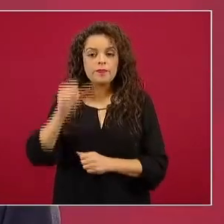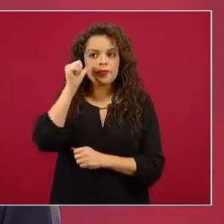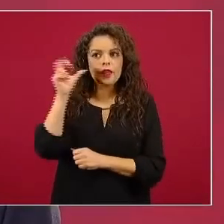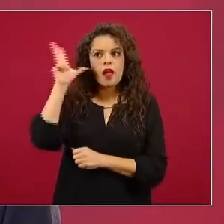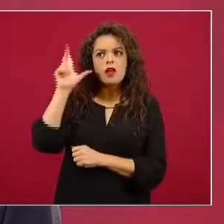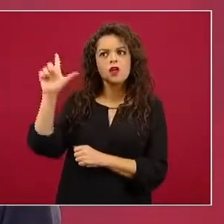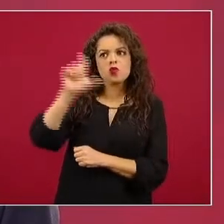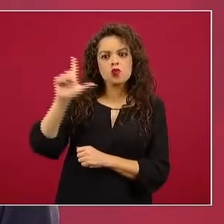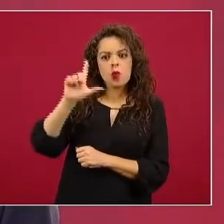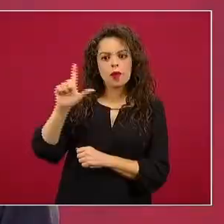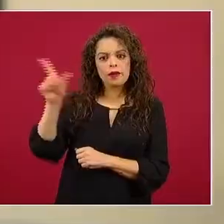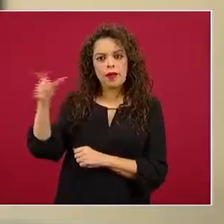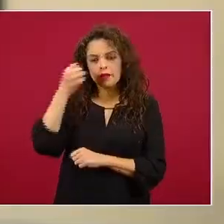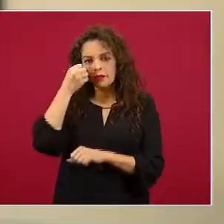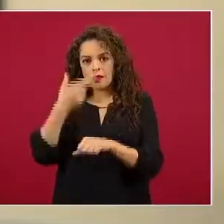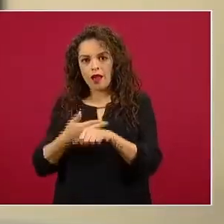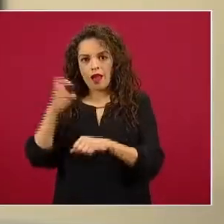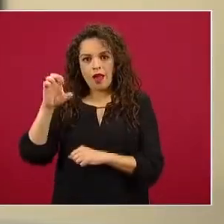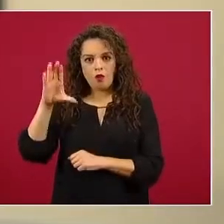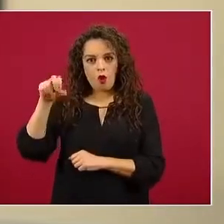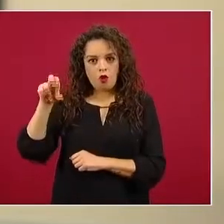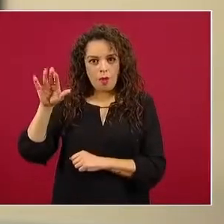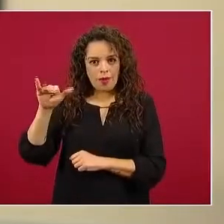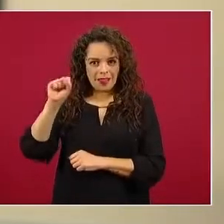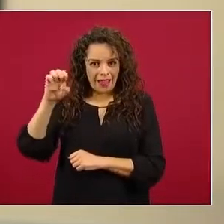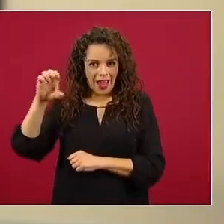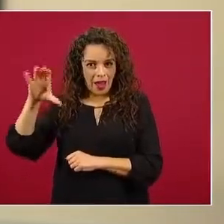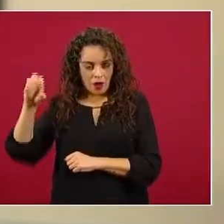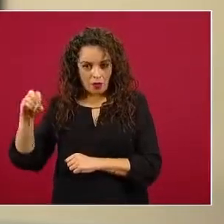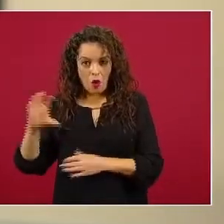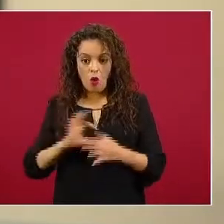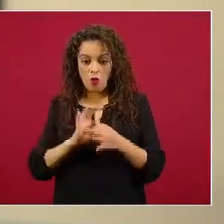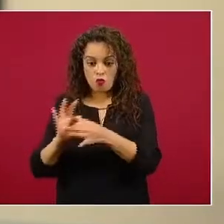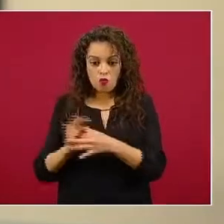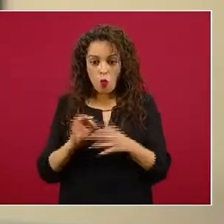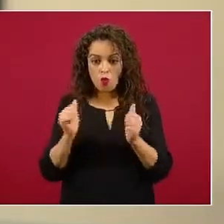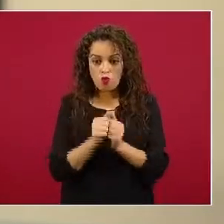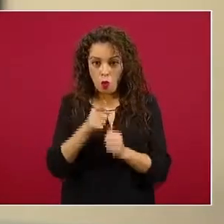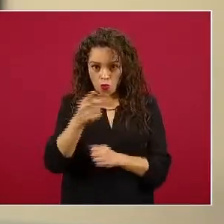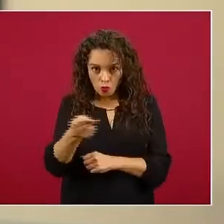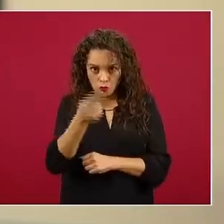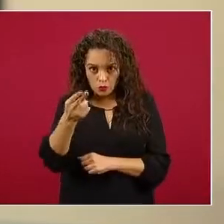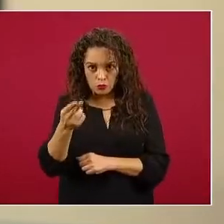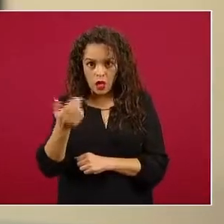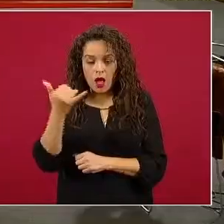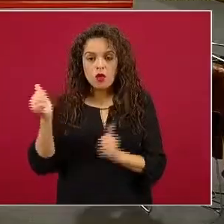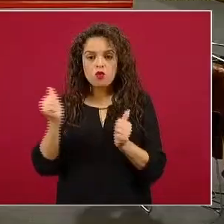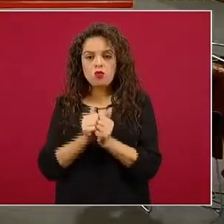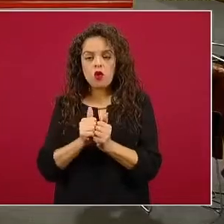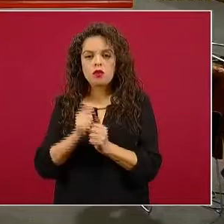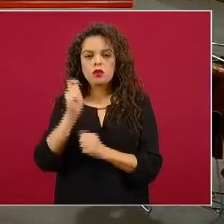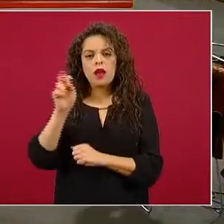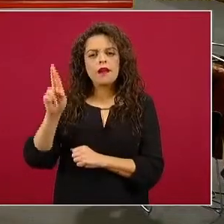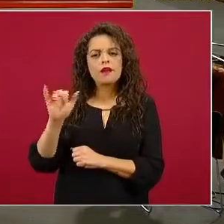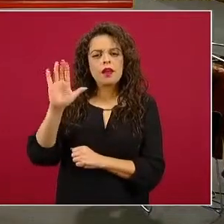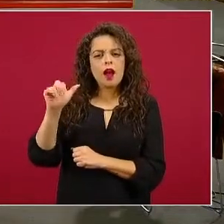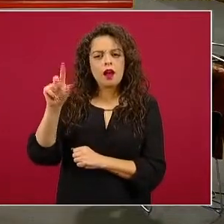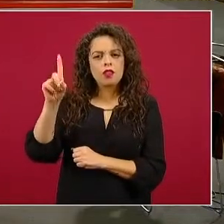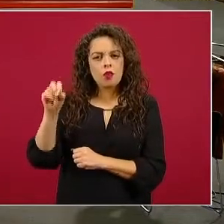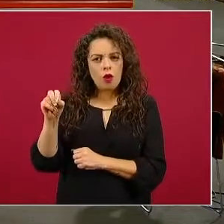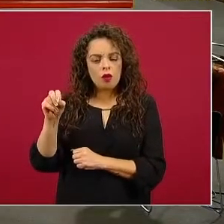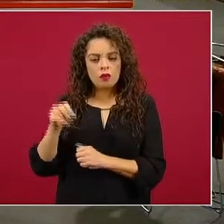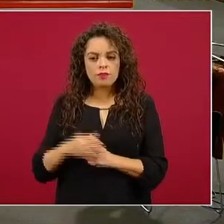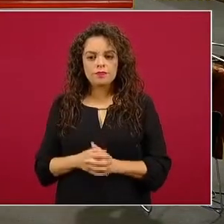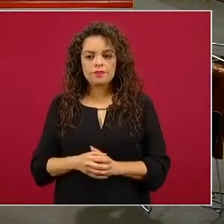de Economía, que están en coordinación con ustedes junto con el procurador Ricardo, y nos dicen que alargaron